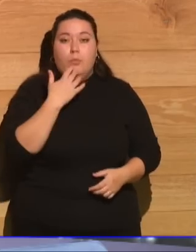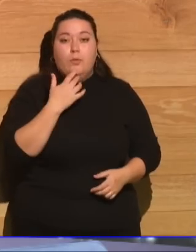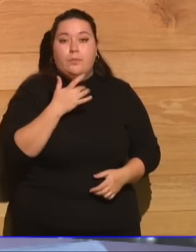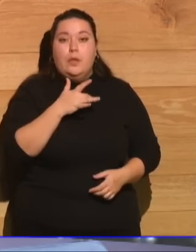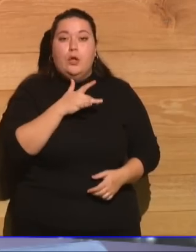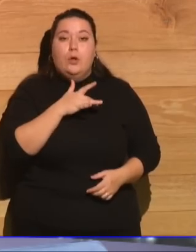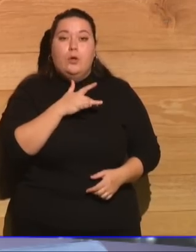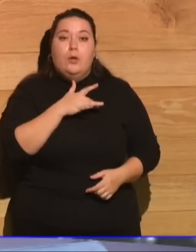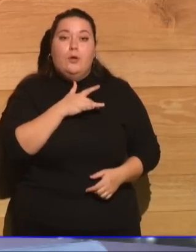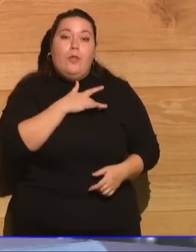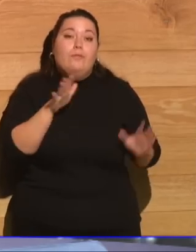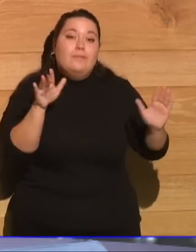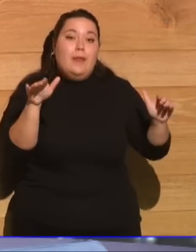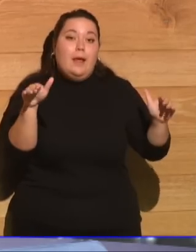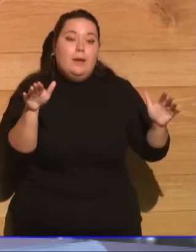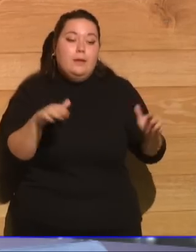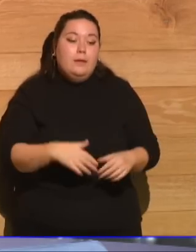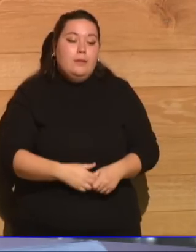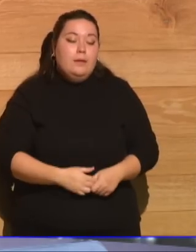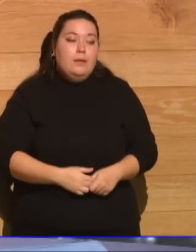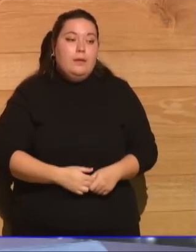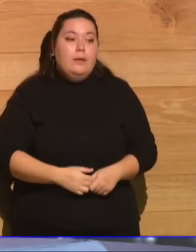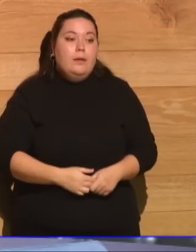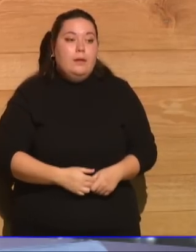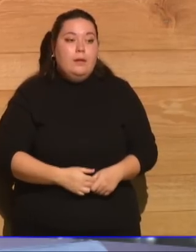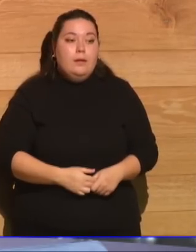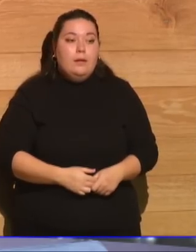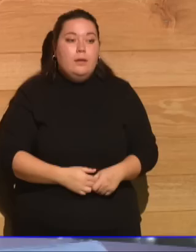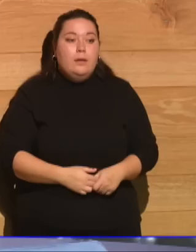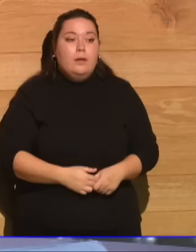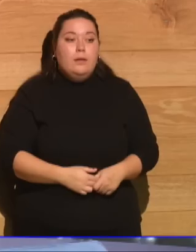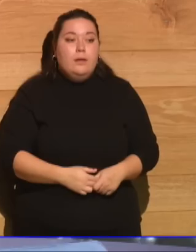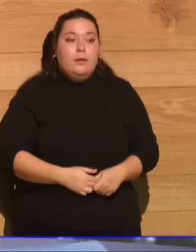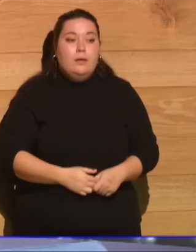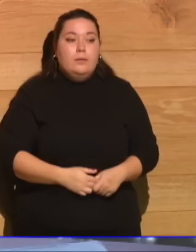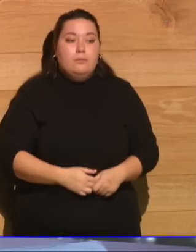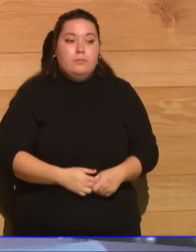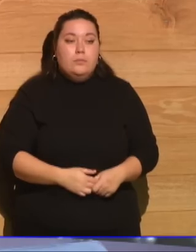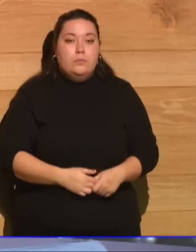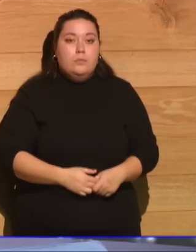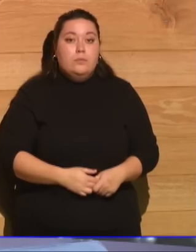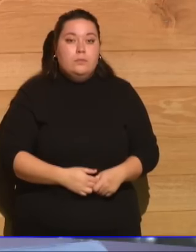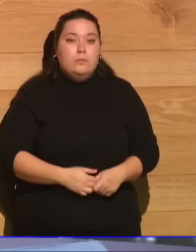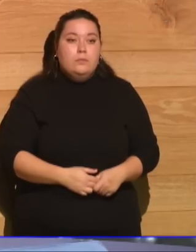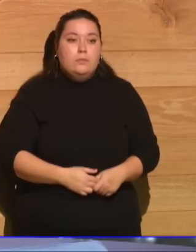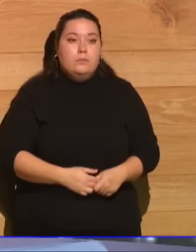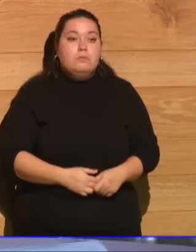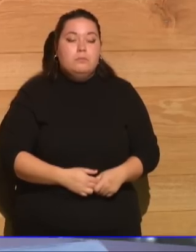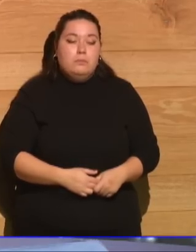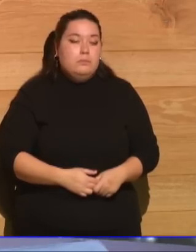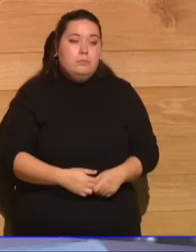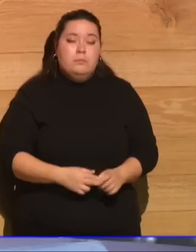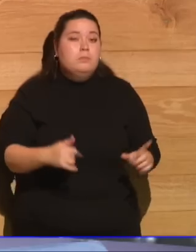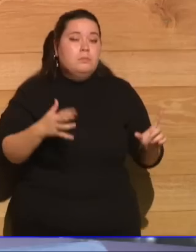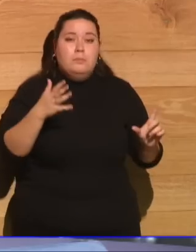ya hablaremos algún día, Sí, vete a saber cuándo. se convierte en precursora de esto. Pero él ya hace esta película